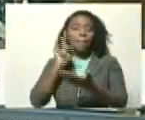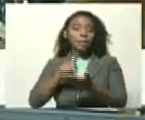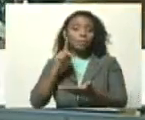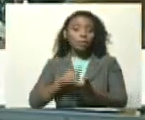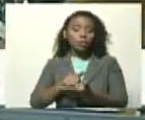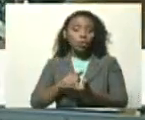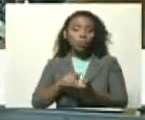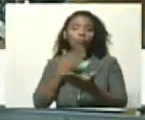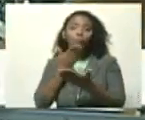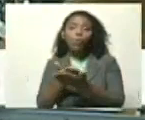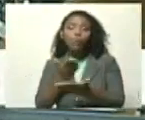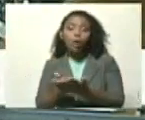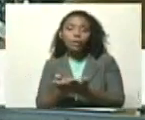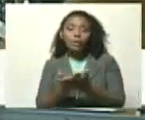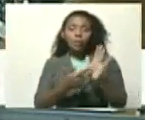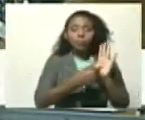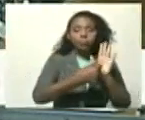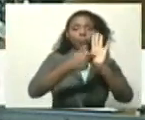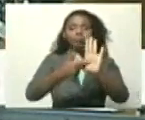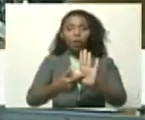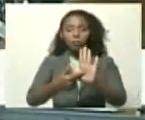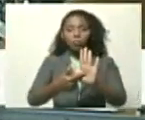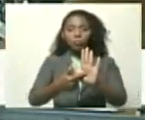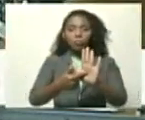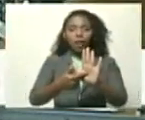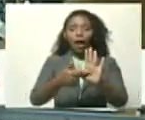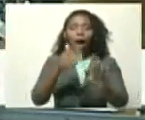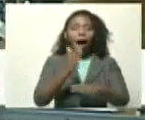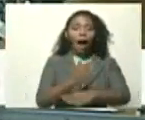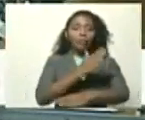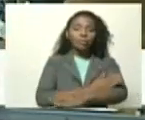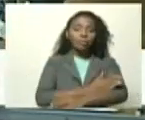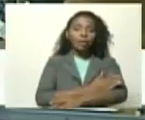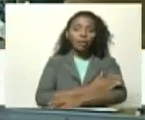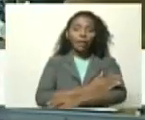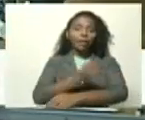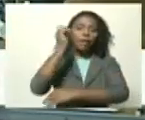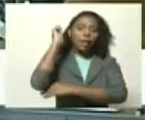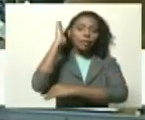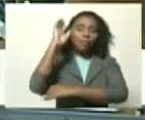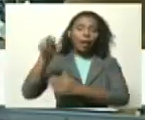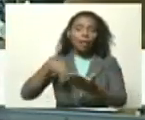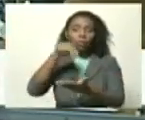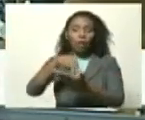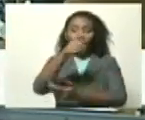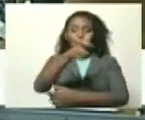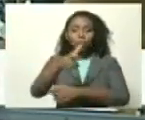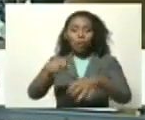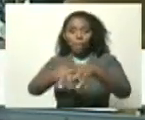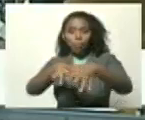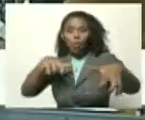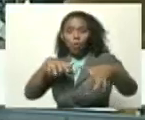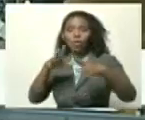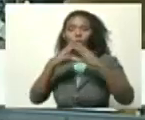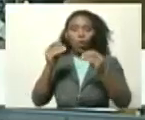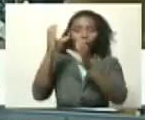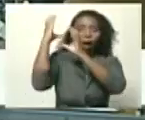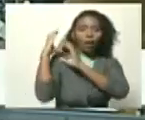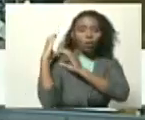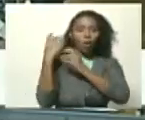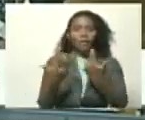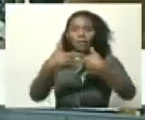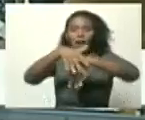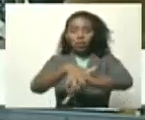se presentará en plancha ante la plenaria de la Asamblea Nacional de todos los cargos a